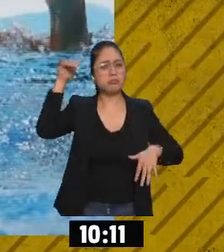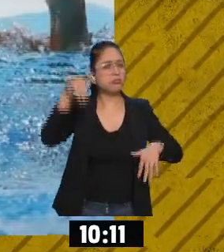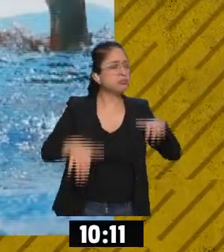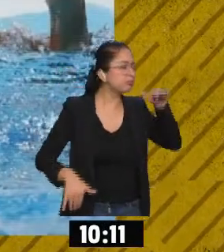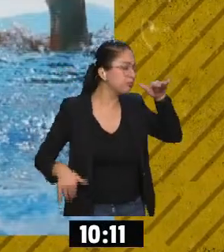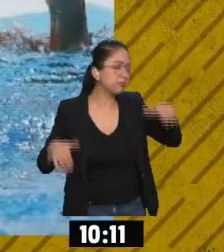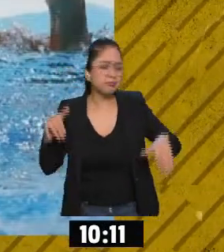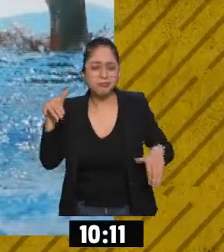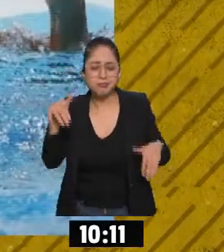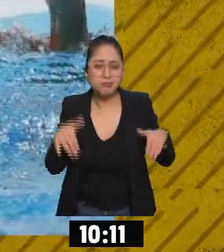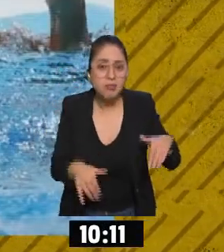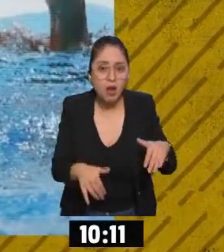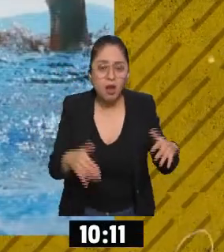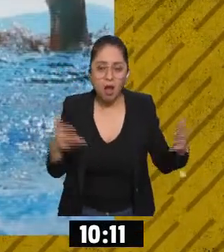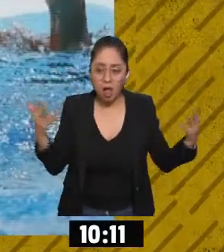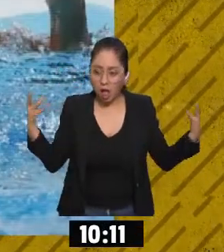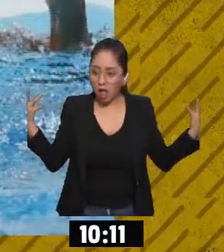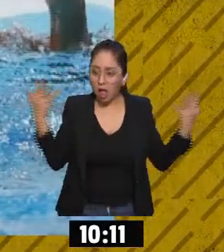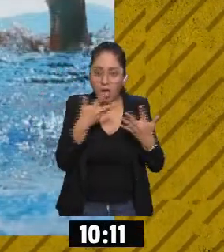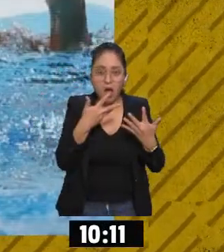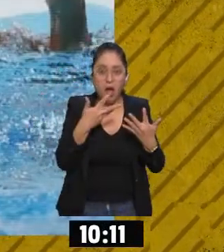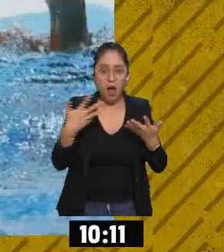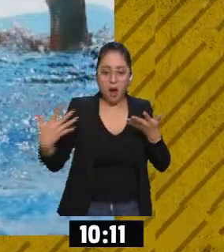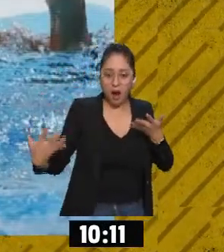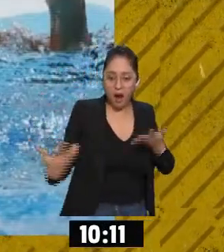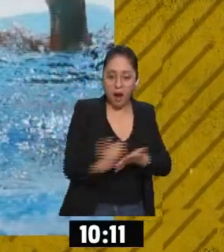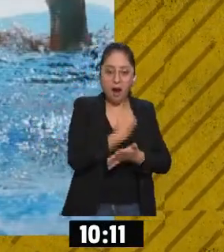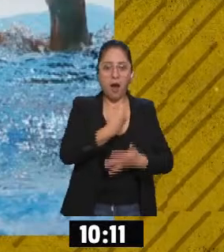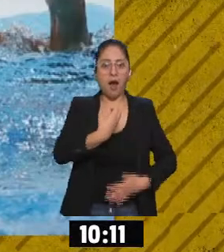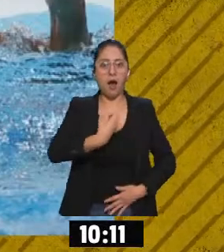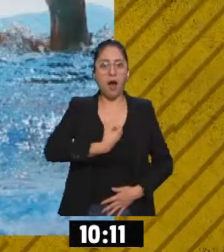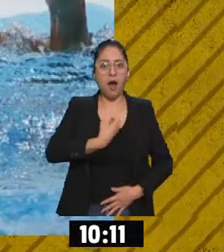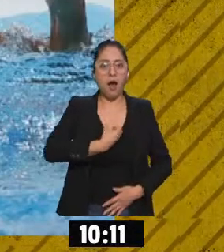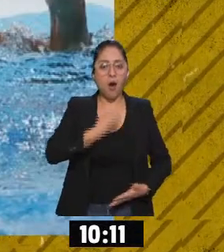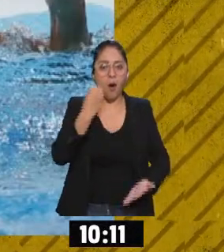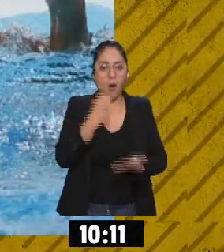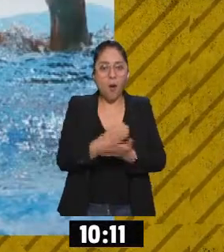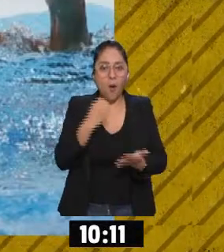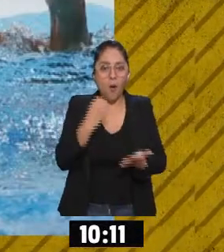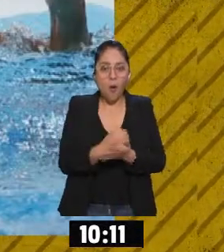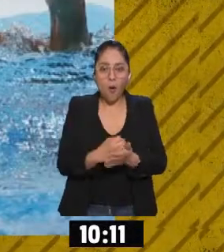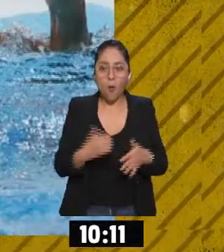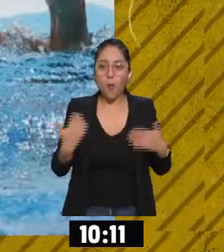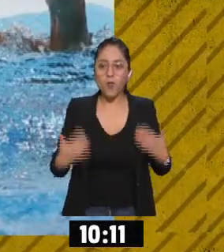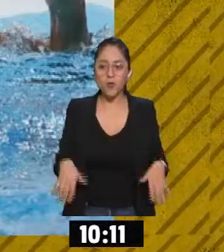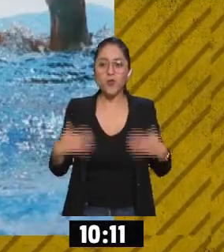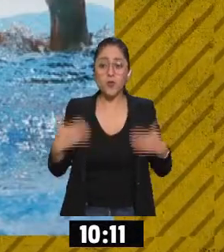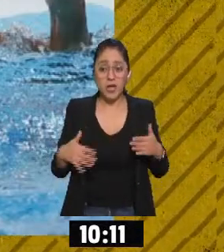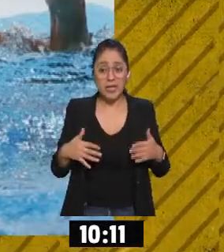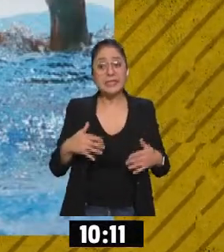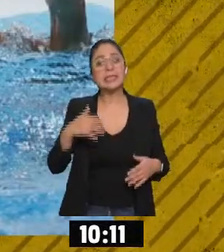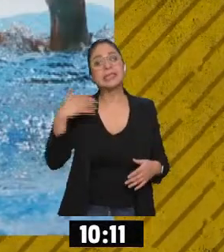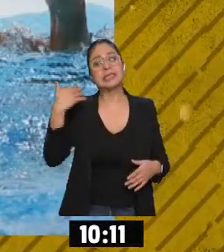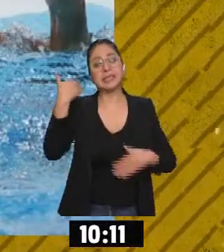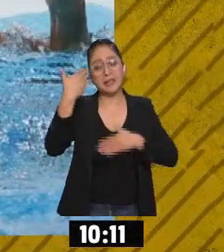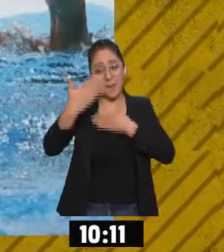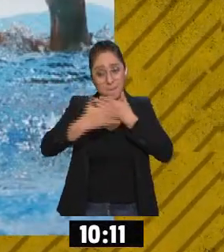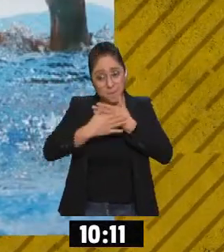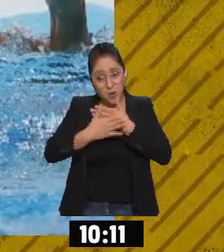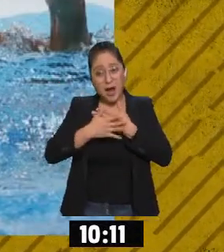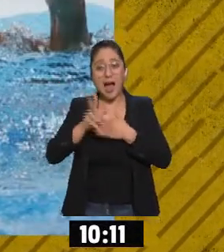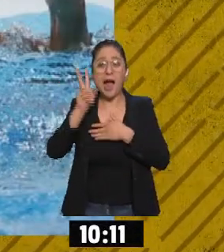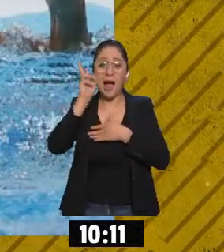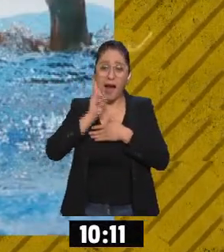Éralo. Sí. Y moles. Y moles. El festejo. Ahora, el estrés va a ser cuando quiera conservar todavía